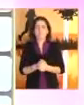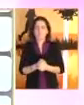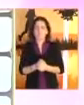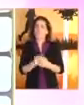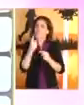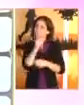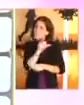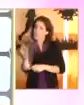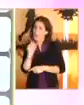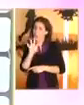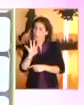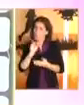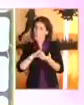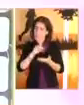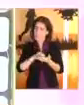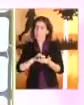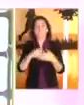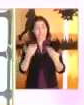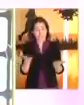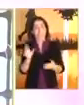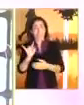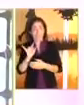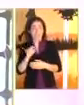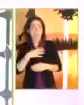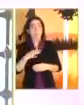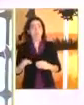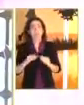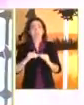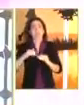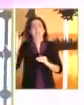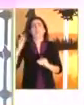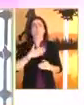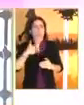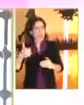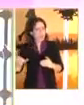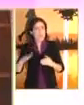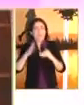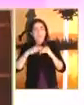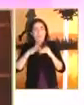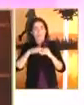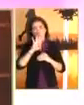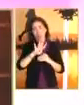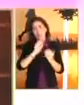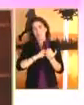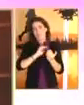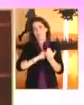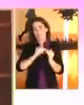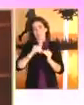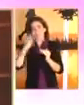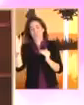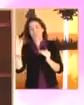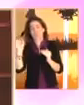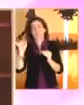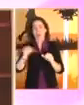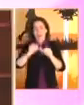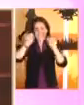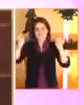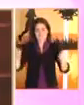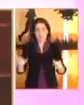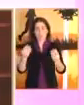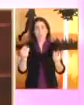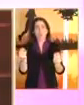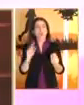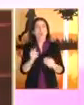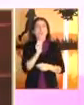mínimo, pero si es se come mínimo. Más, pasa algo. Se podría comer, decir, todos se puede los días. Abusar. Sí. No en la cantidad, pero sí en la frecuencia.